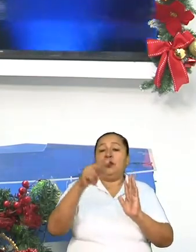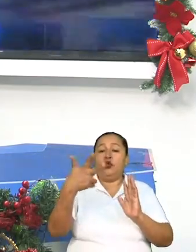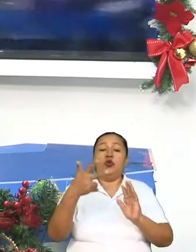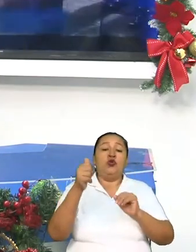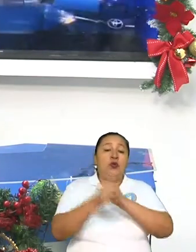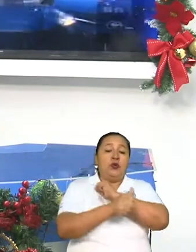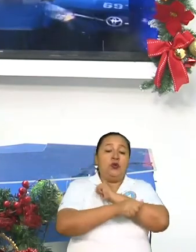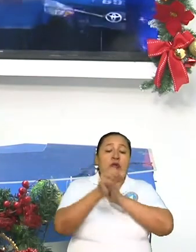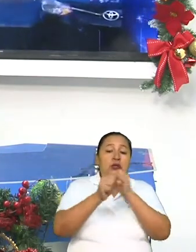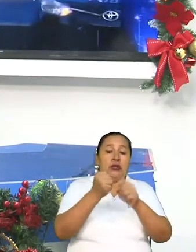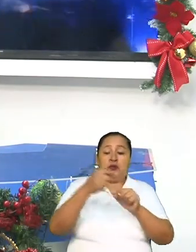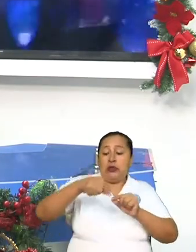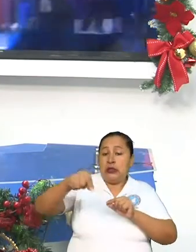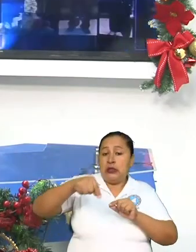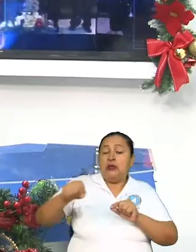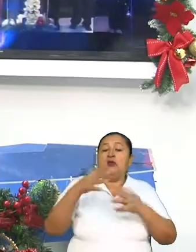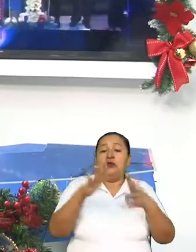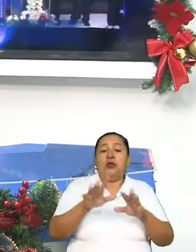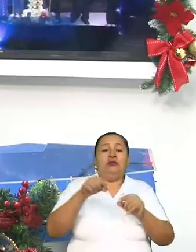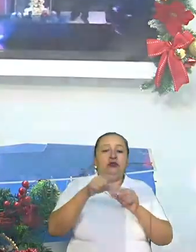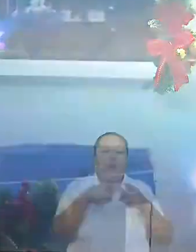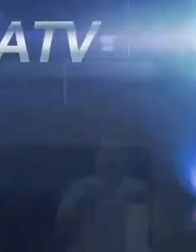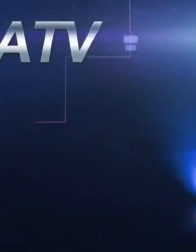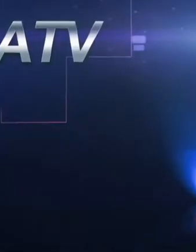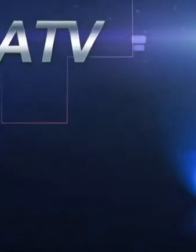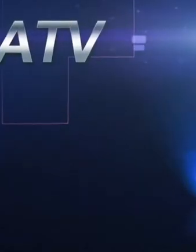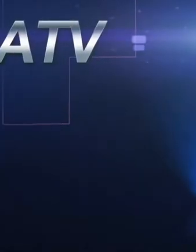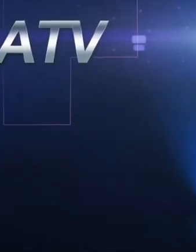este bono en el Distrito 2 de la capital.